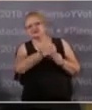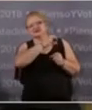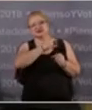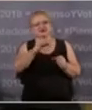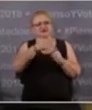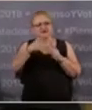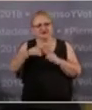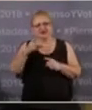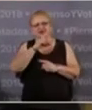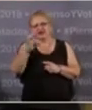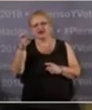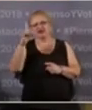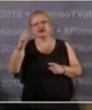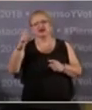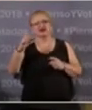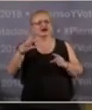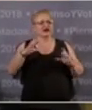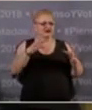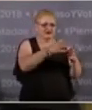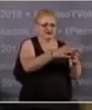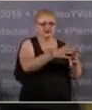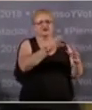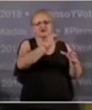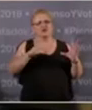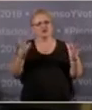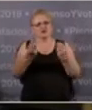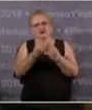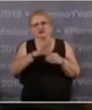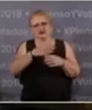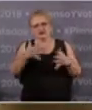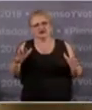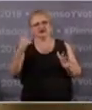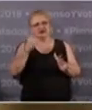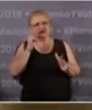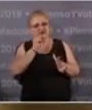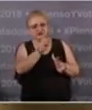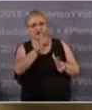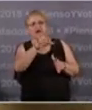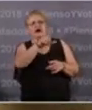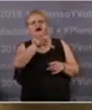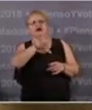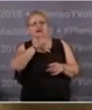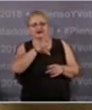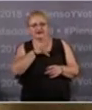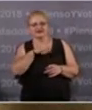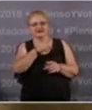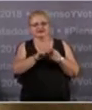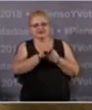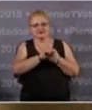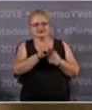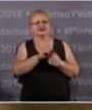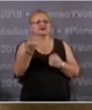barrio o de la comunidad más amplia, a establecer protocolos, porque una vez que identificas la violencia, ¿qué haces con ella? Y no le